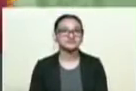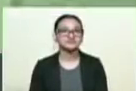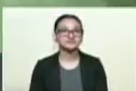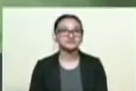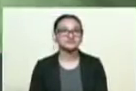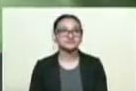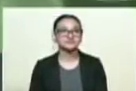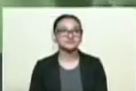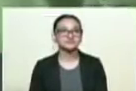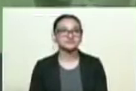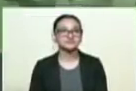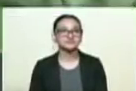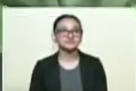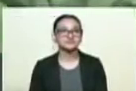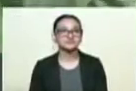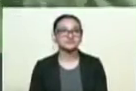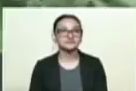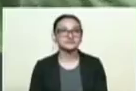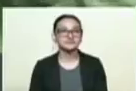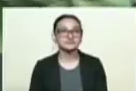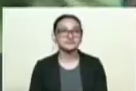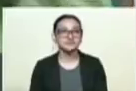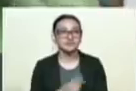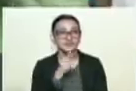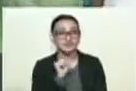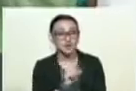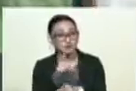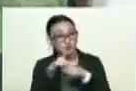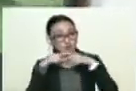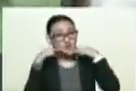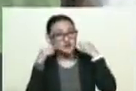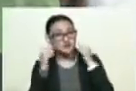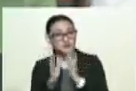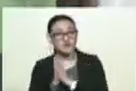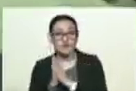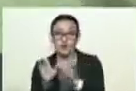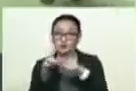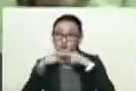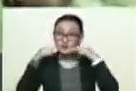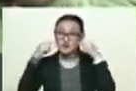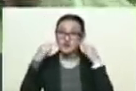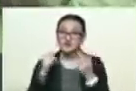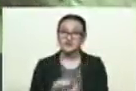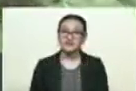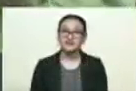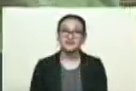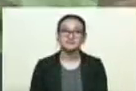Vamos a gritarle. Sonríe, Pedro, sonríe. Sonríe, Pedro.